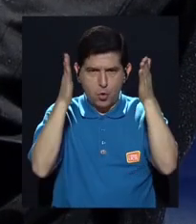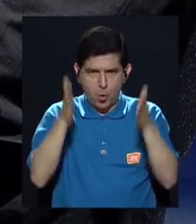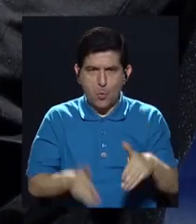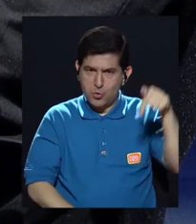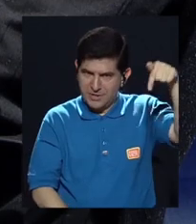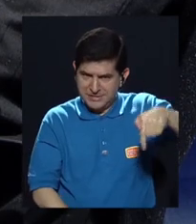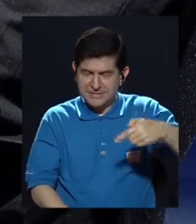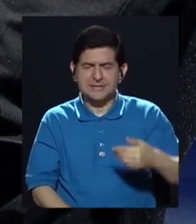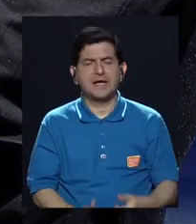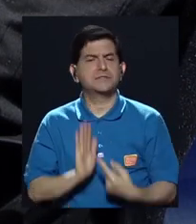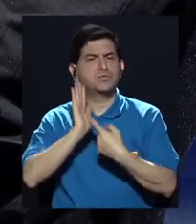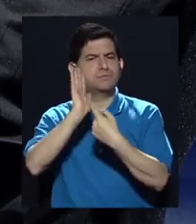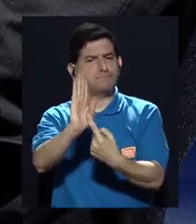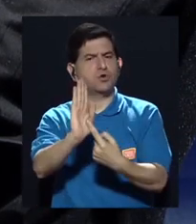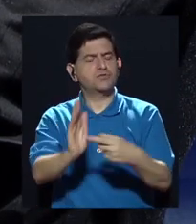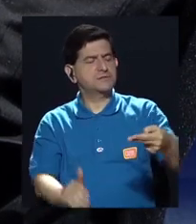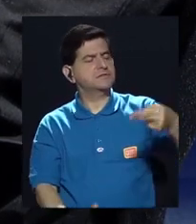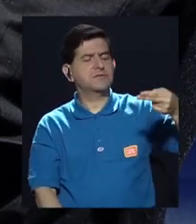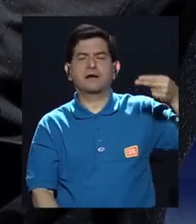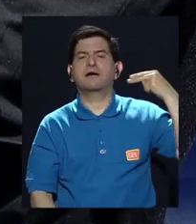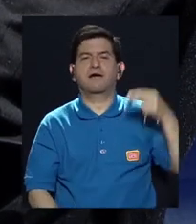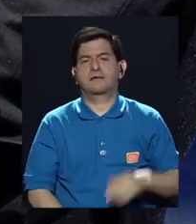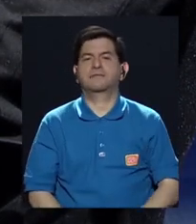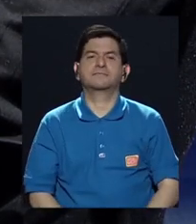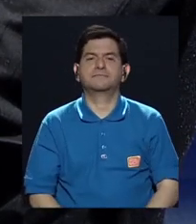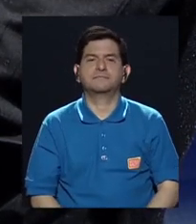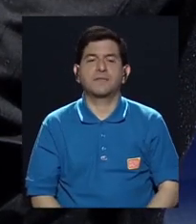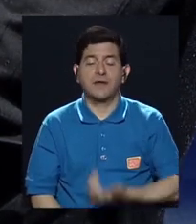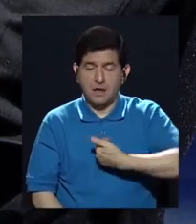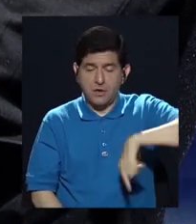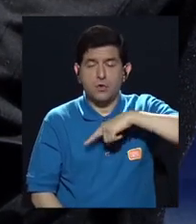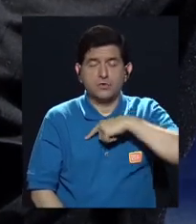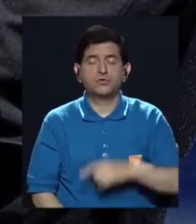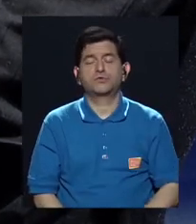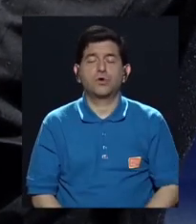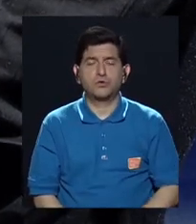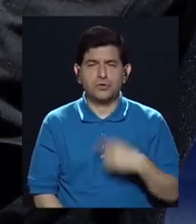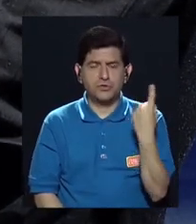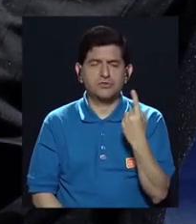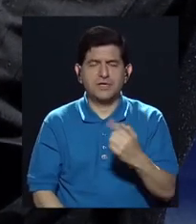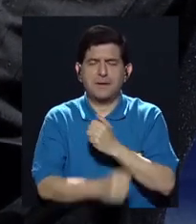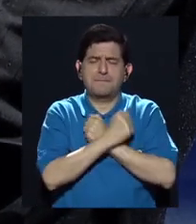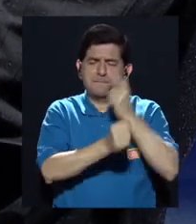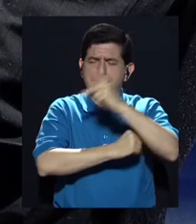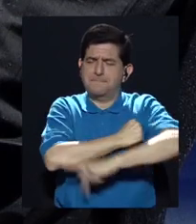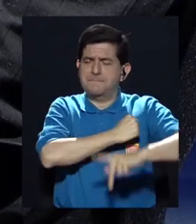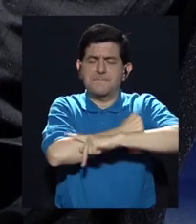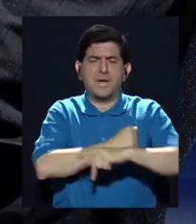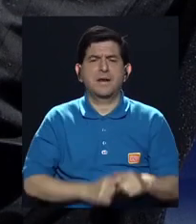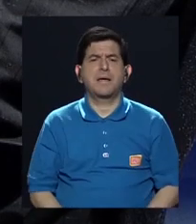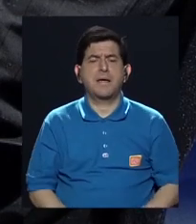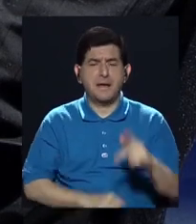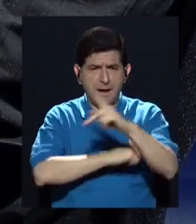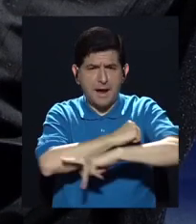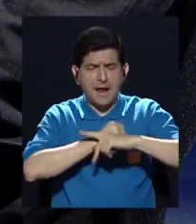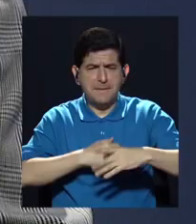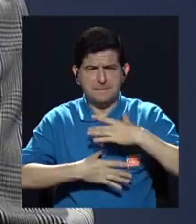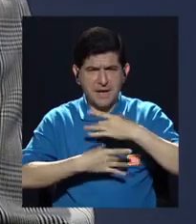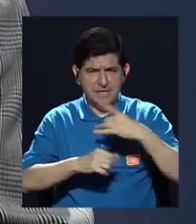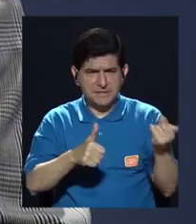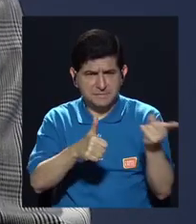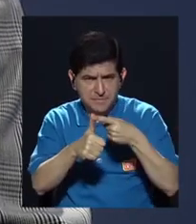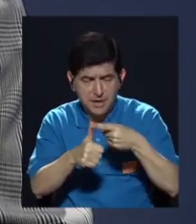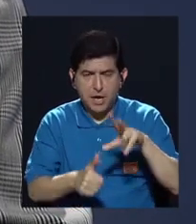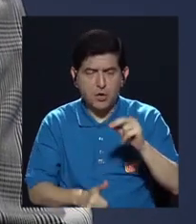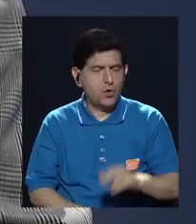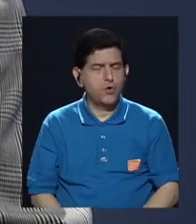de aquí demostramos en la historia que fuimos patriotas siempre y que pusimos siempre los intereses del país